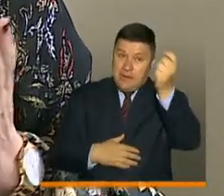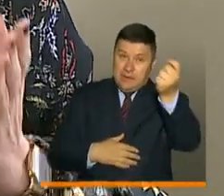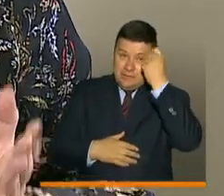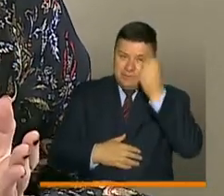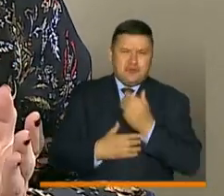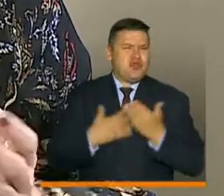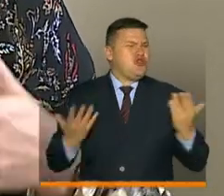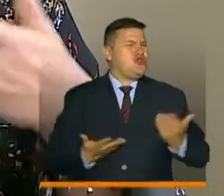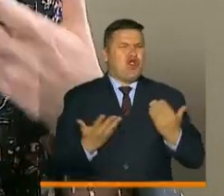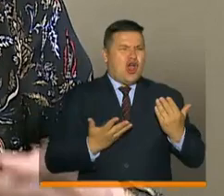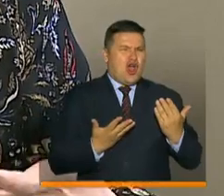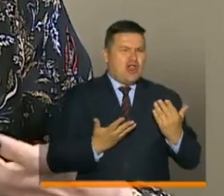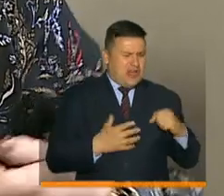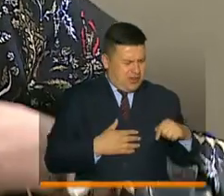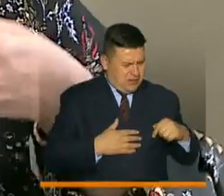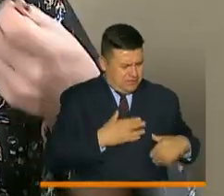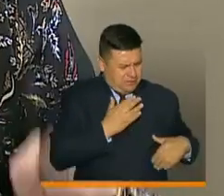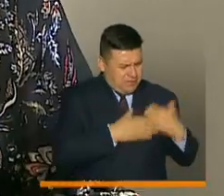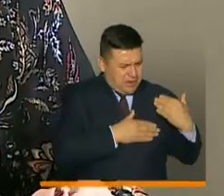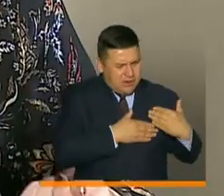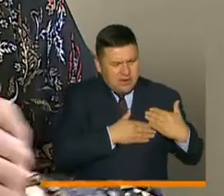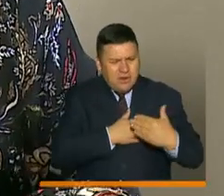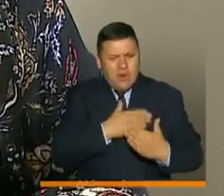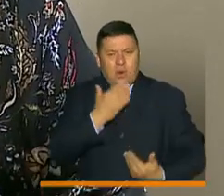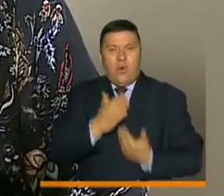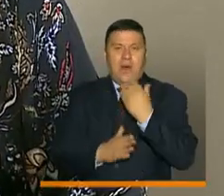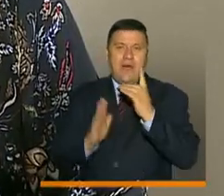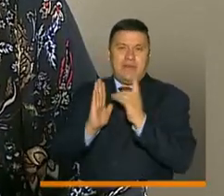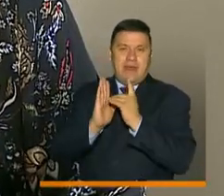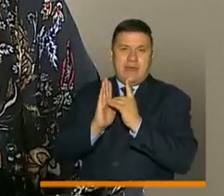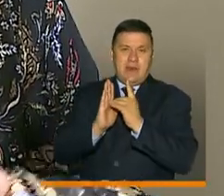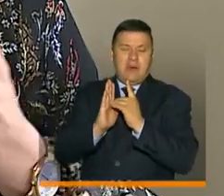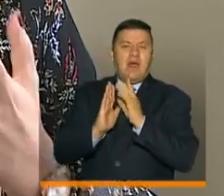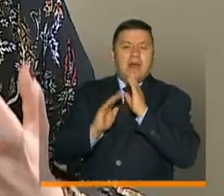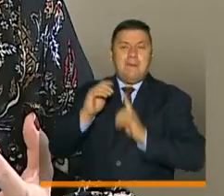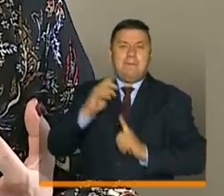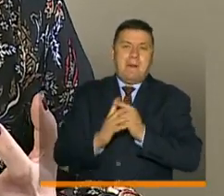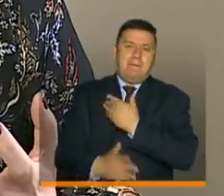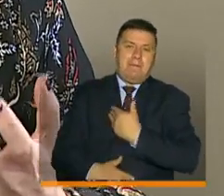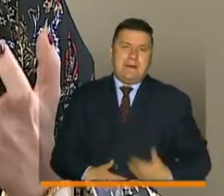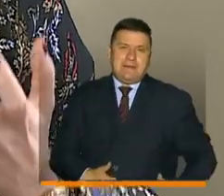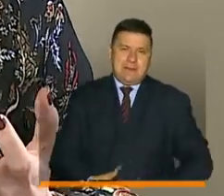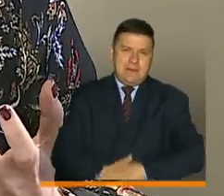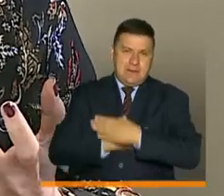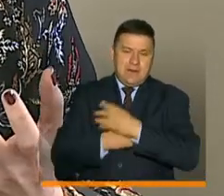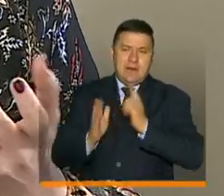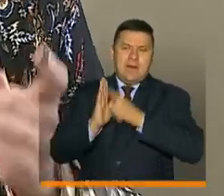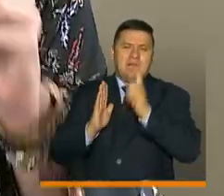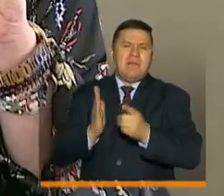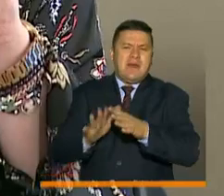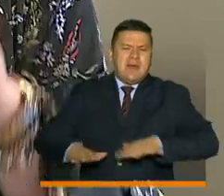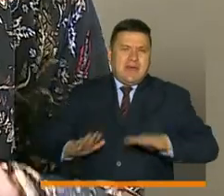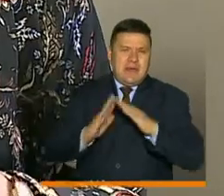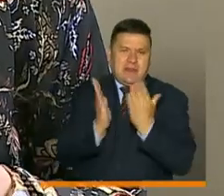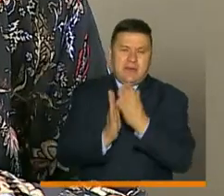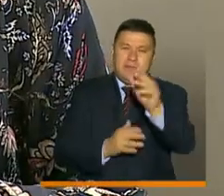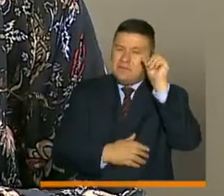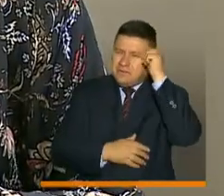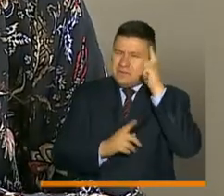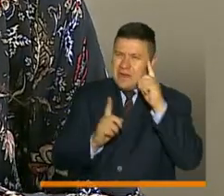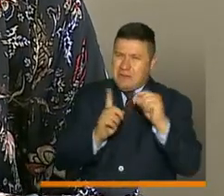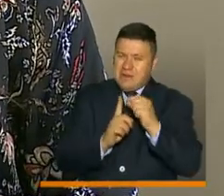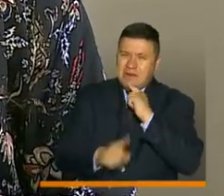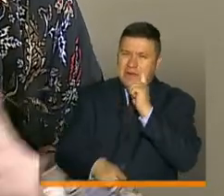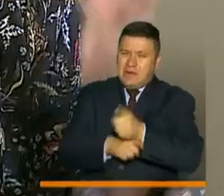presidente, de dónde venimos y qué implica este nuevo decreto que sacó el presidente de la República y qué vamos a hacer en el sector educación. Recuerdo unas palabras